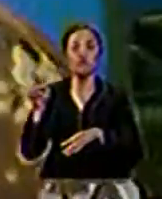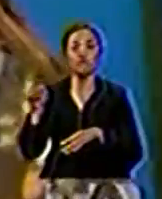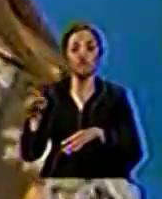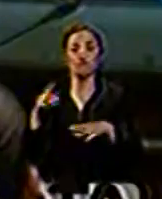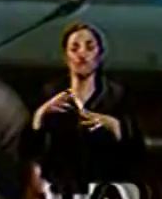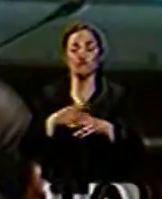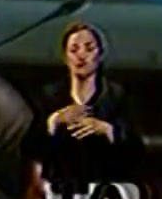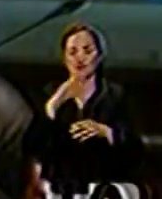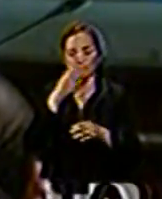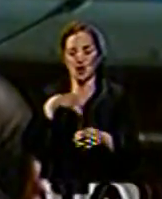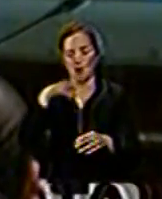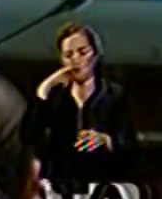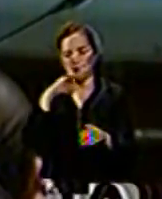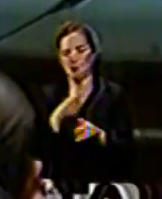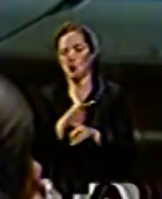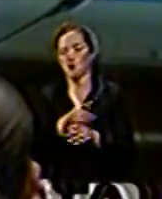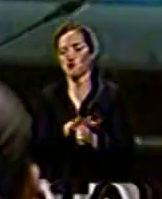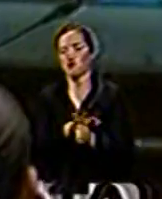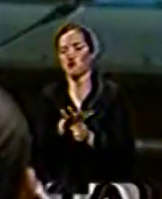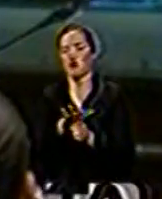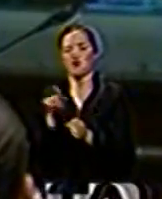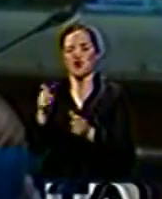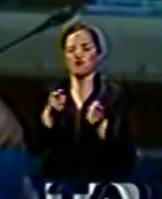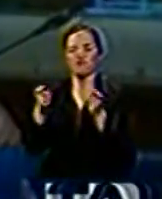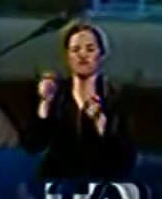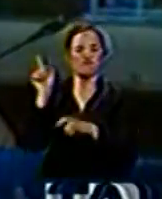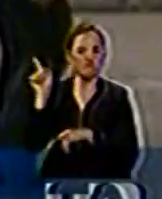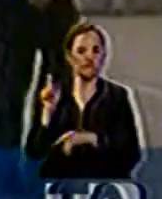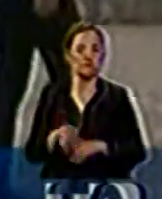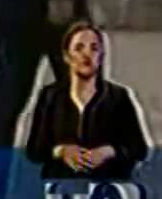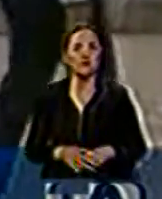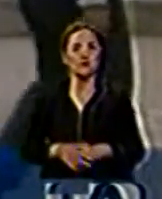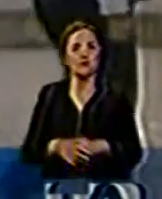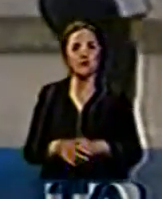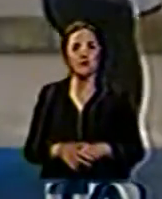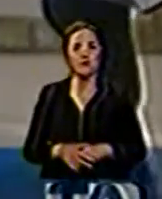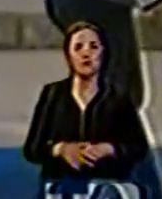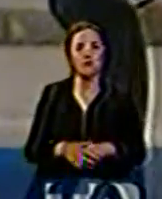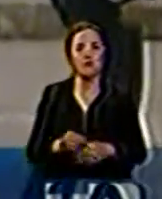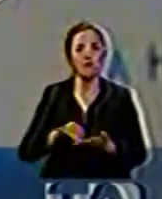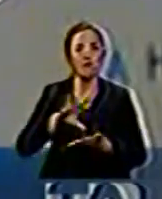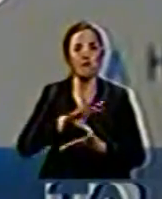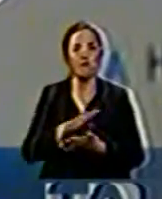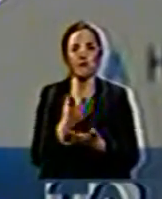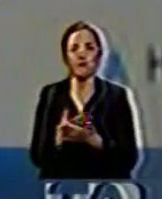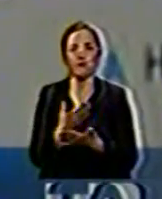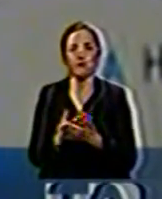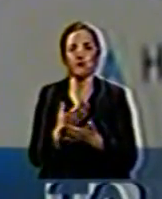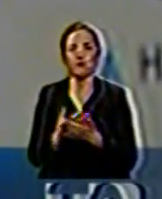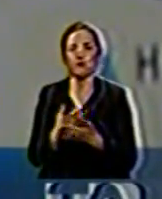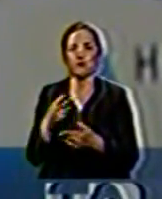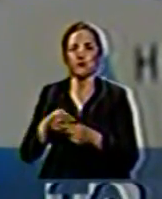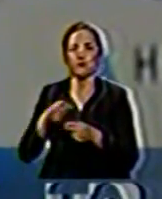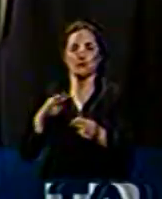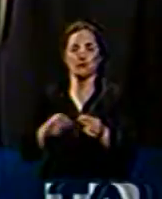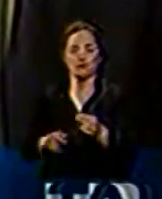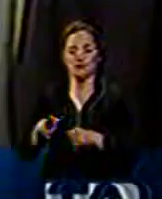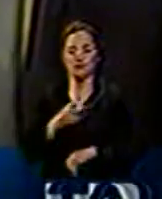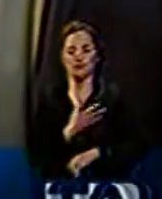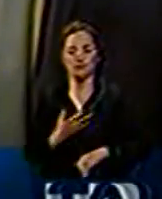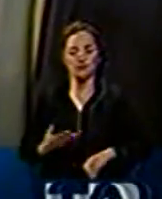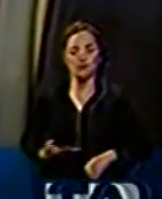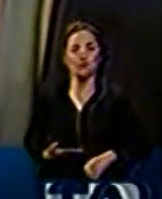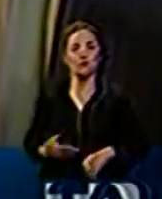y tráfico de influencias en contra de Vicuña. Mientras tanto, en el legislativo, además de exigirle la renuncia a la vicepresidenta, se prepara